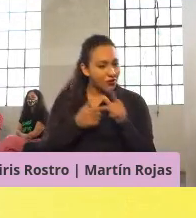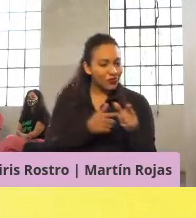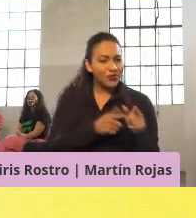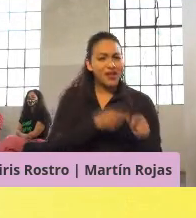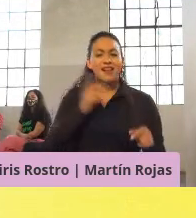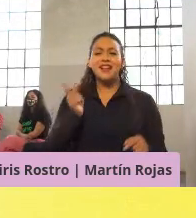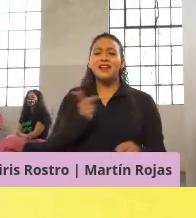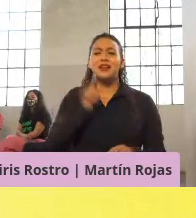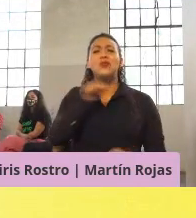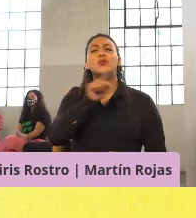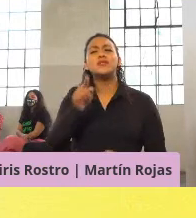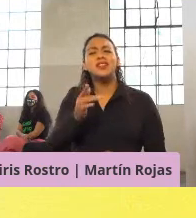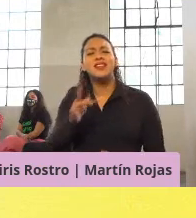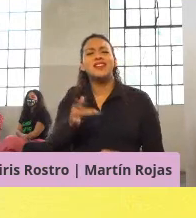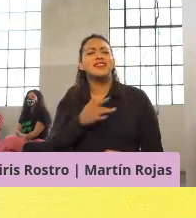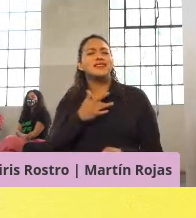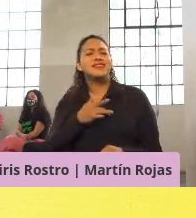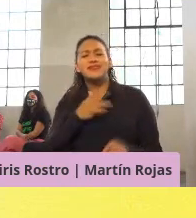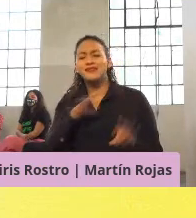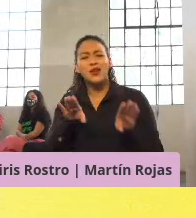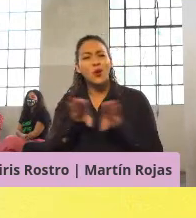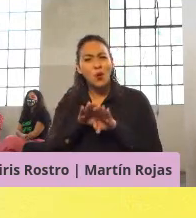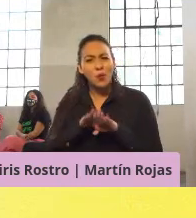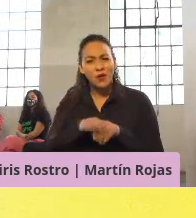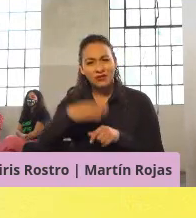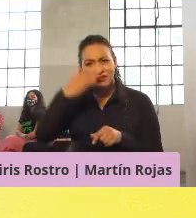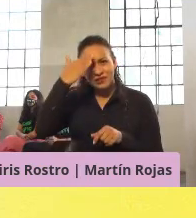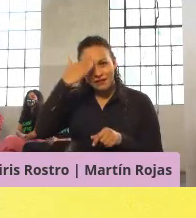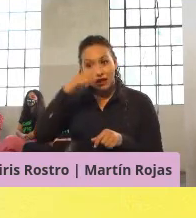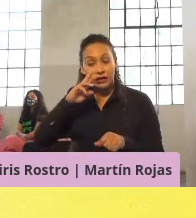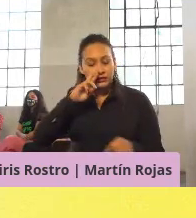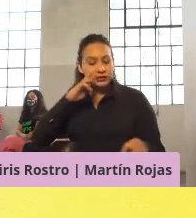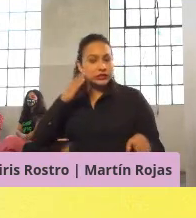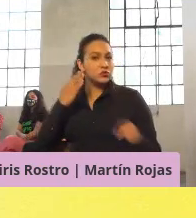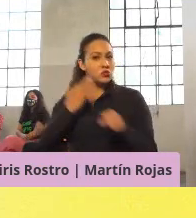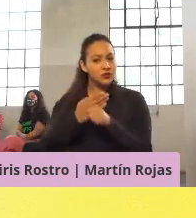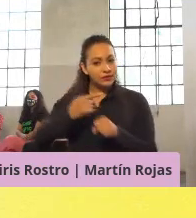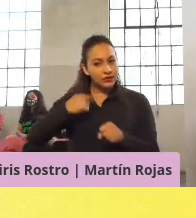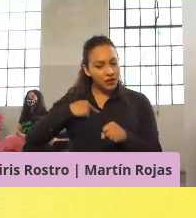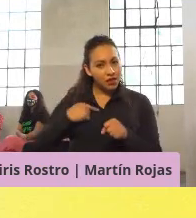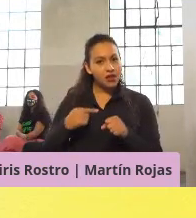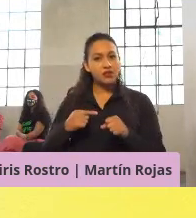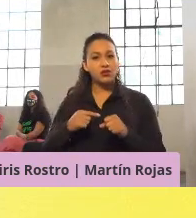esta... Pues sí, con esta carga de, ok, ahora soy activista y ¿qué pasa, no?